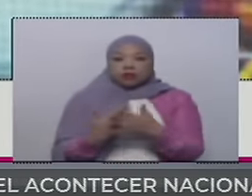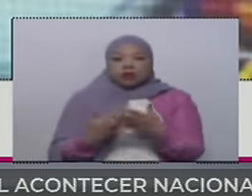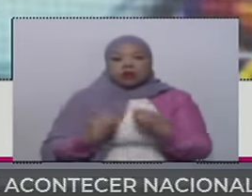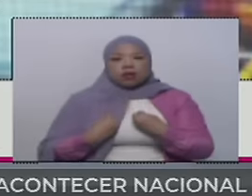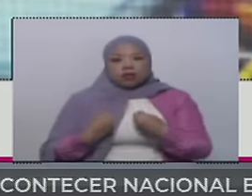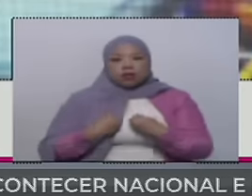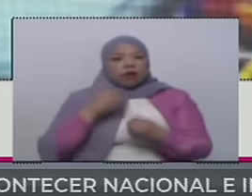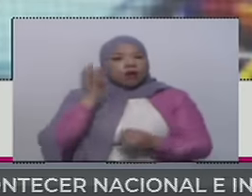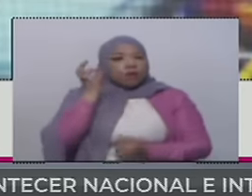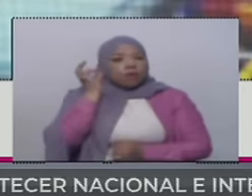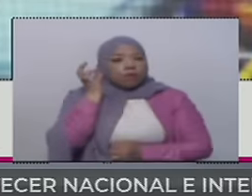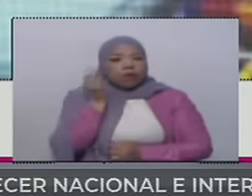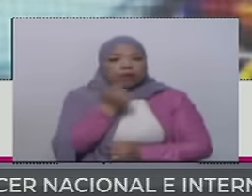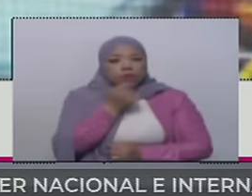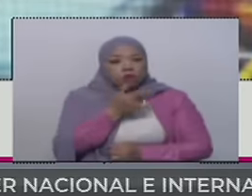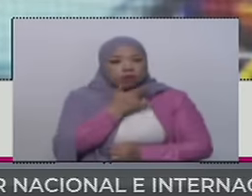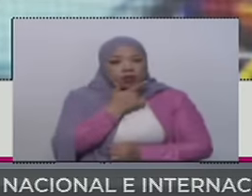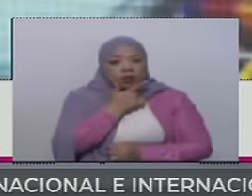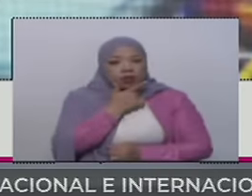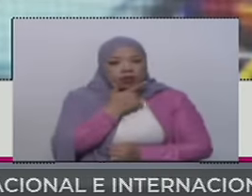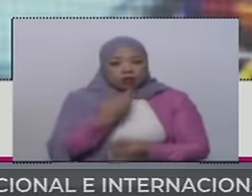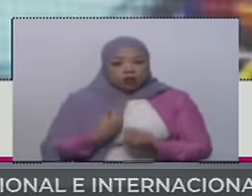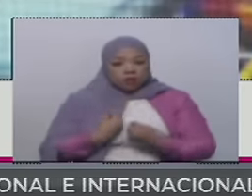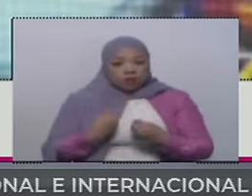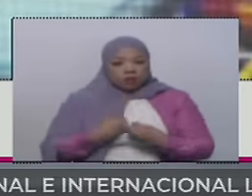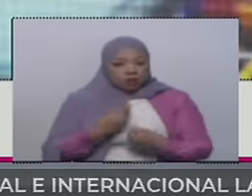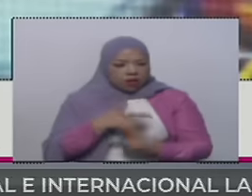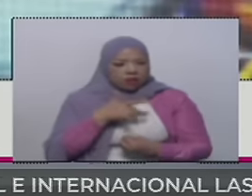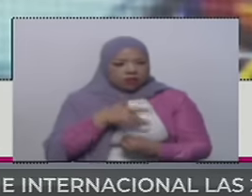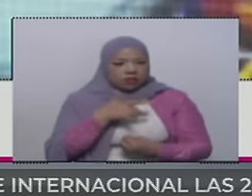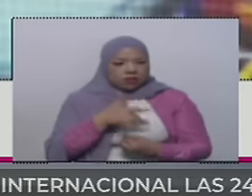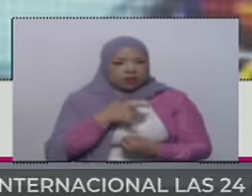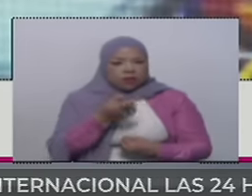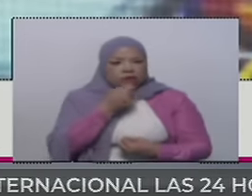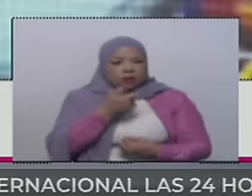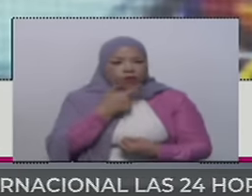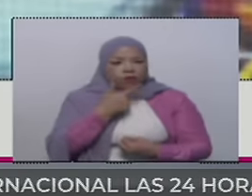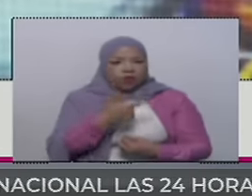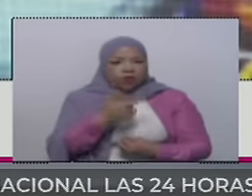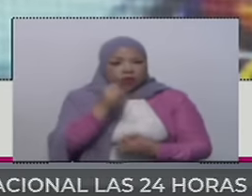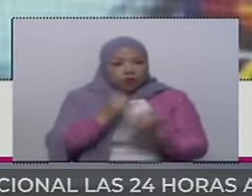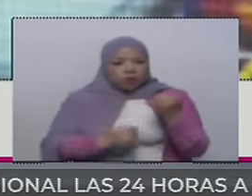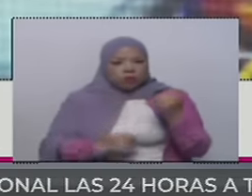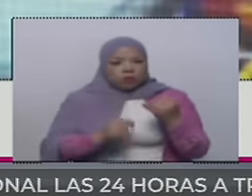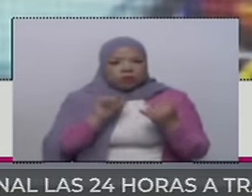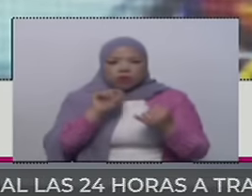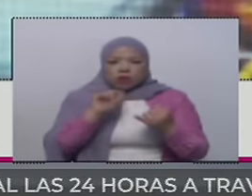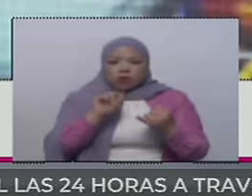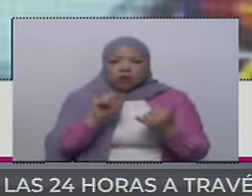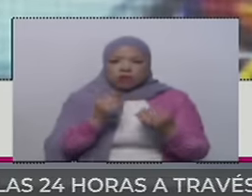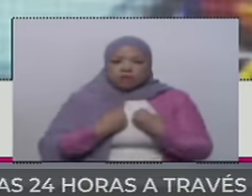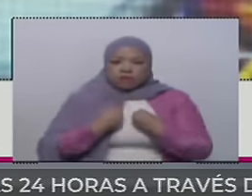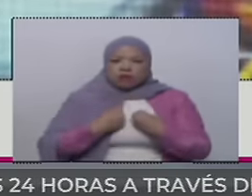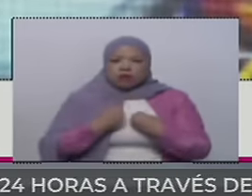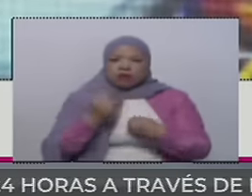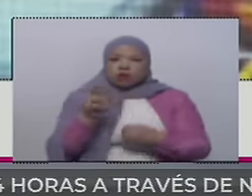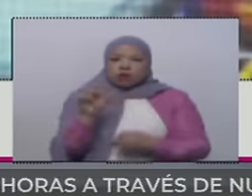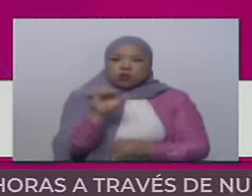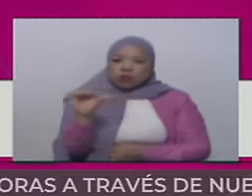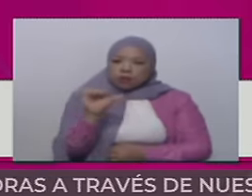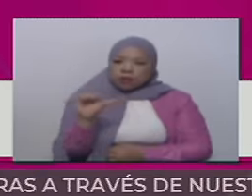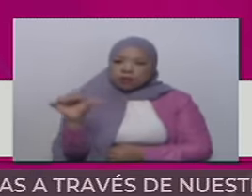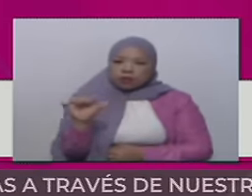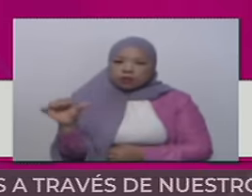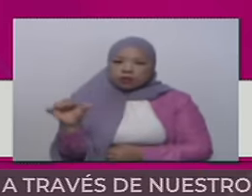mujer que vivió intensamente hasta el último segundo de su vida. Hace dos semanas,